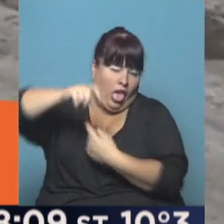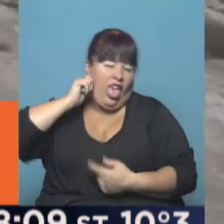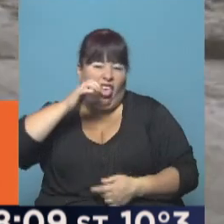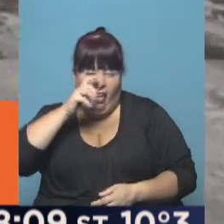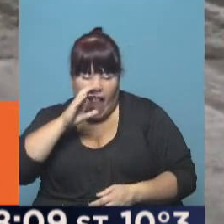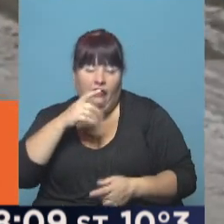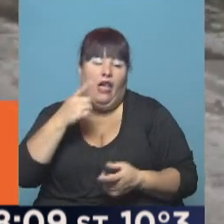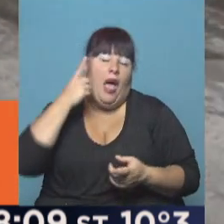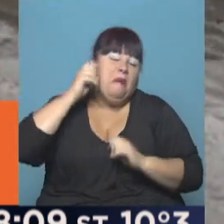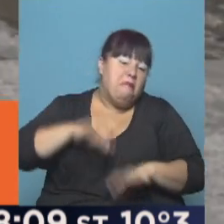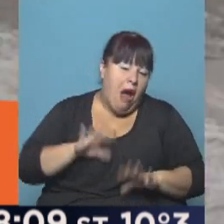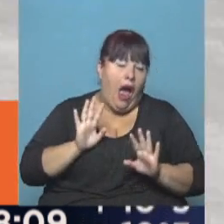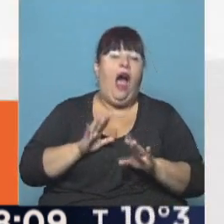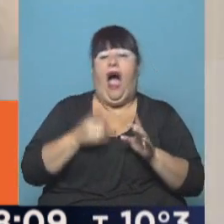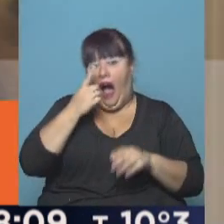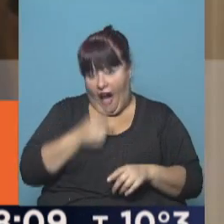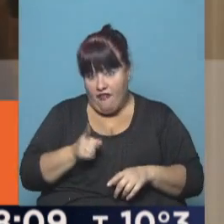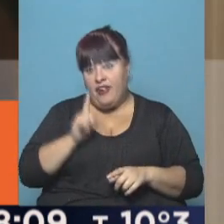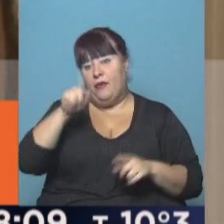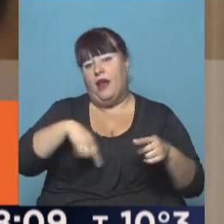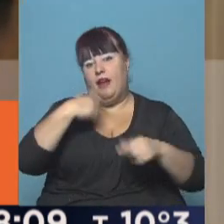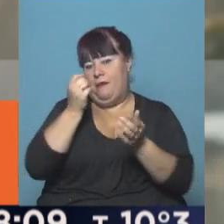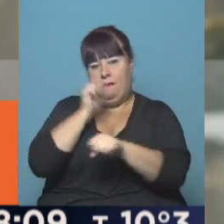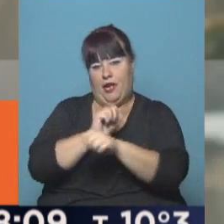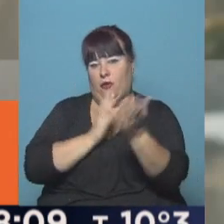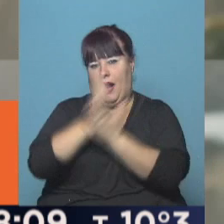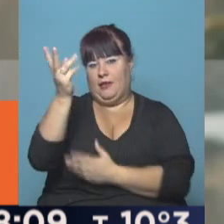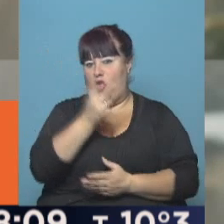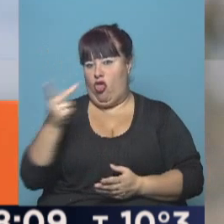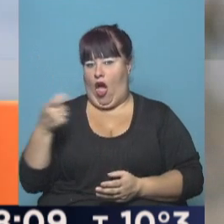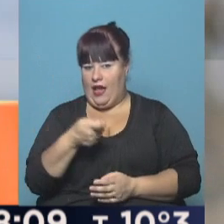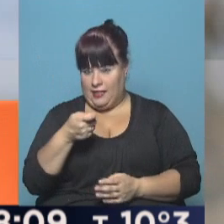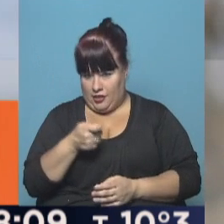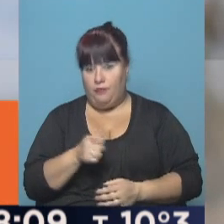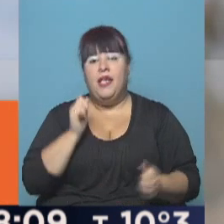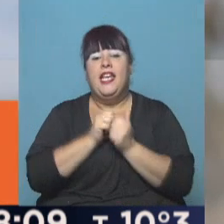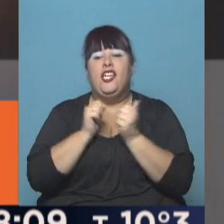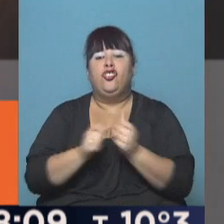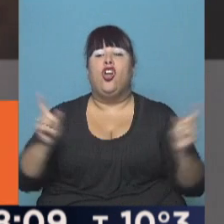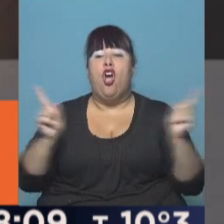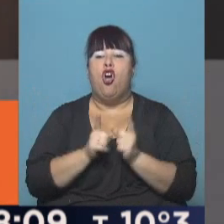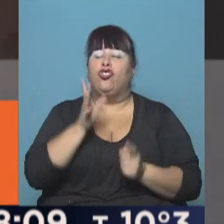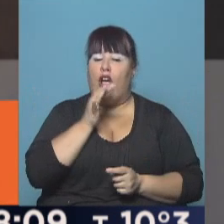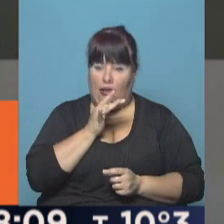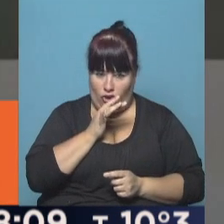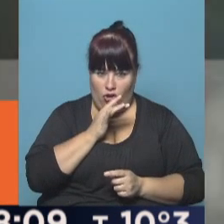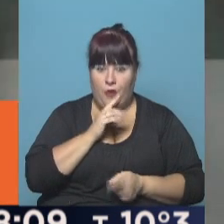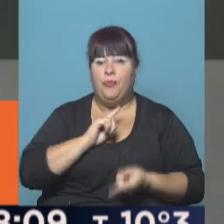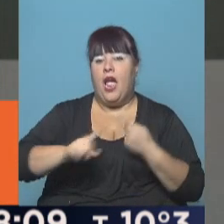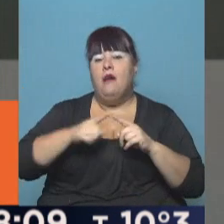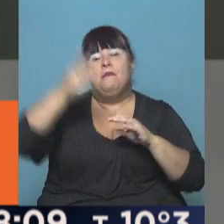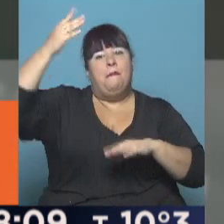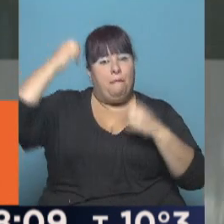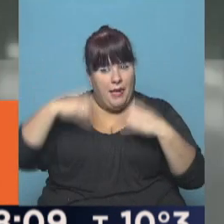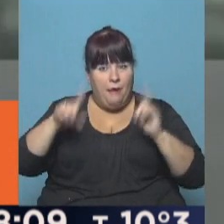prejuicios que arribaron a esa cadena perpetua para los dos asesinos historias breves 14 coordinado como desde un